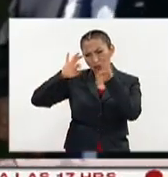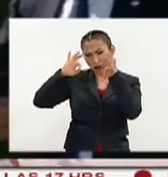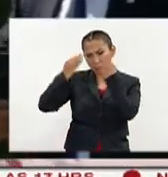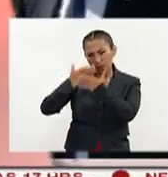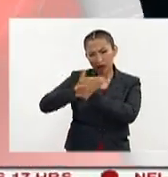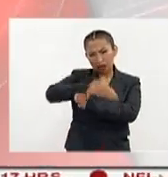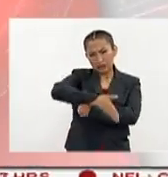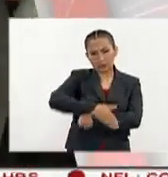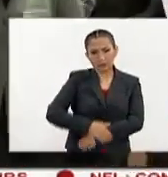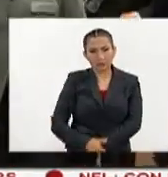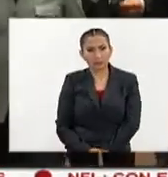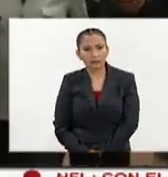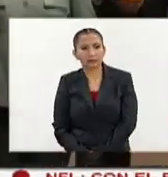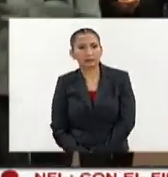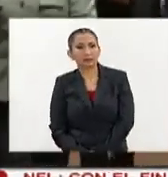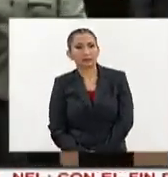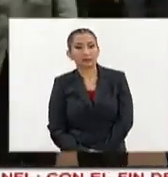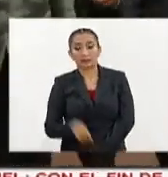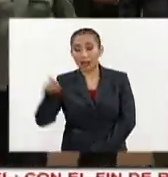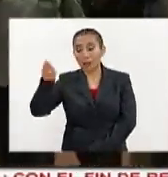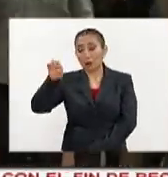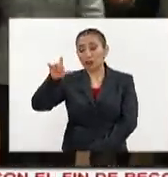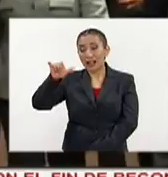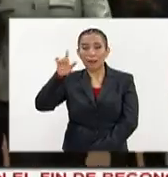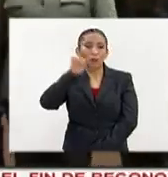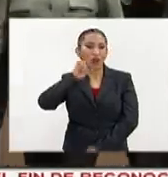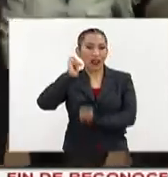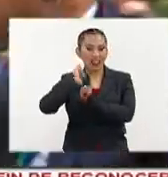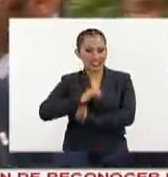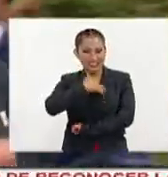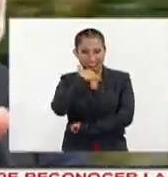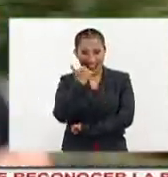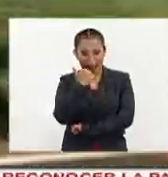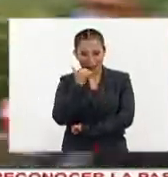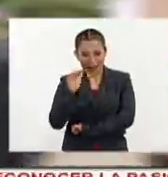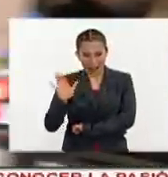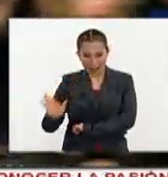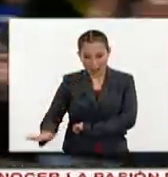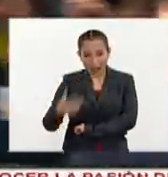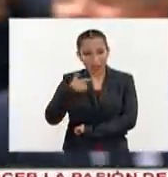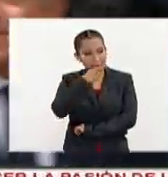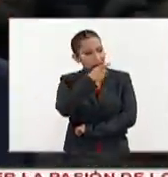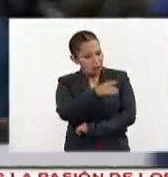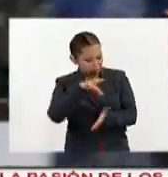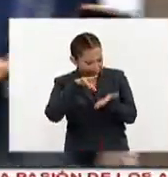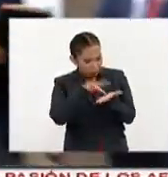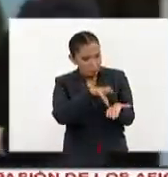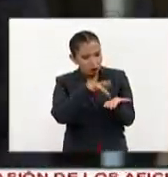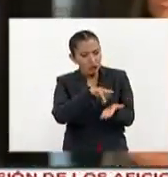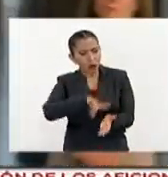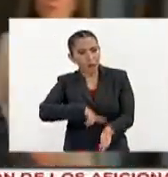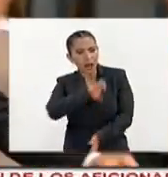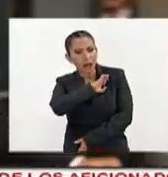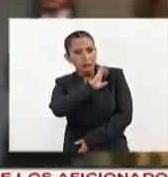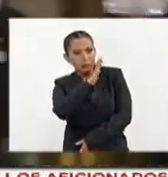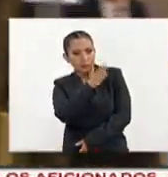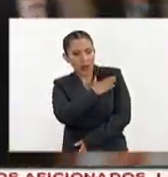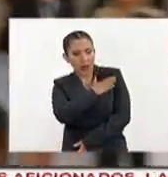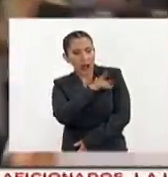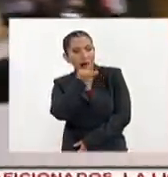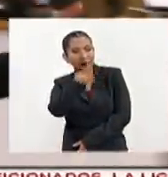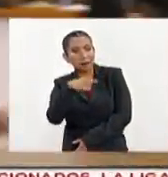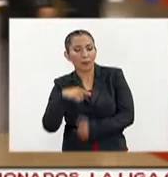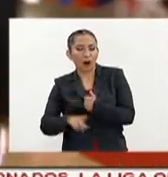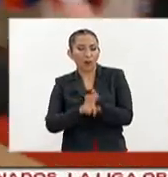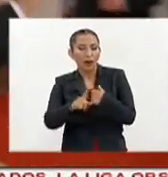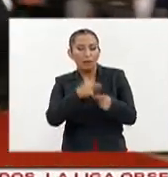migración. Desde Bruselas, la canciller alemana Angela Merkel reafirma el apoyo al gobierno de Mariano Rajoy